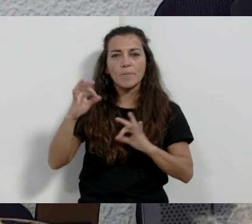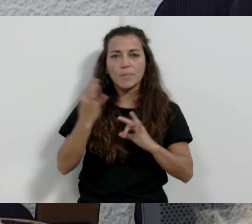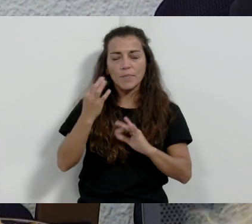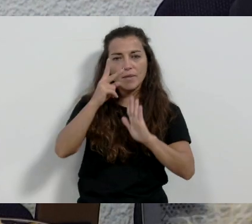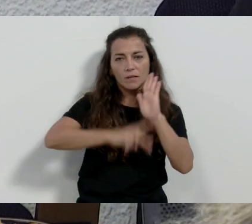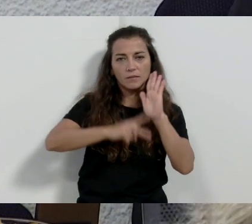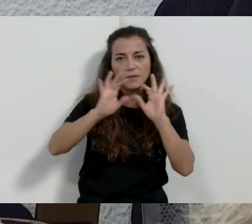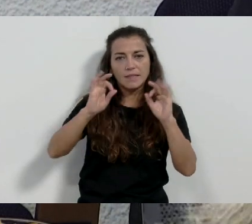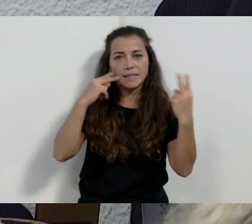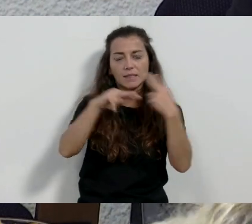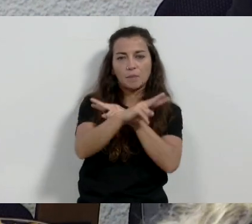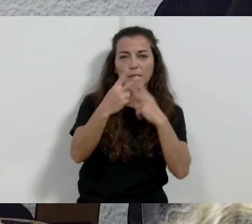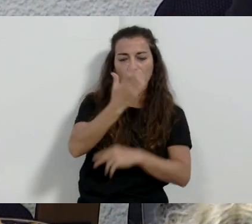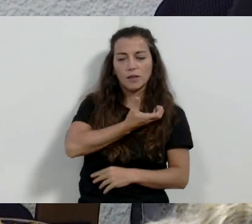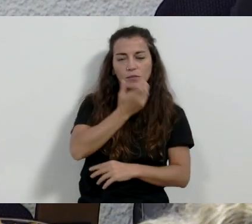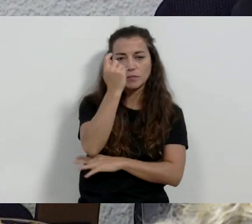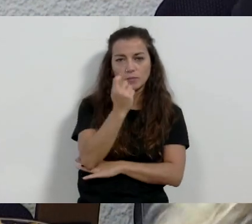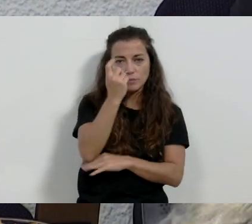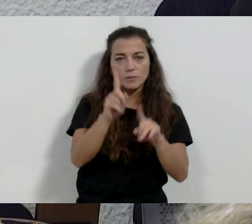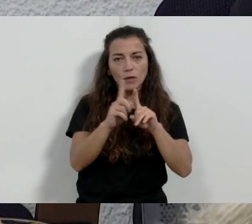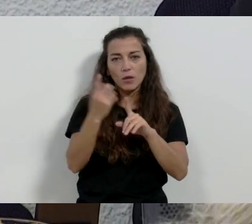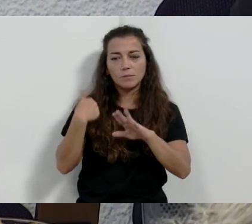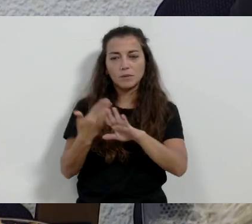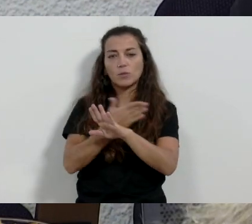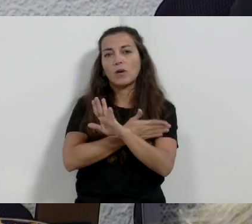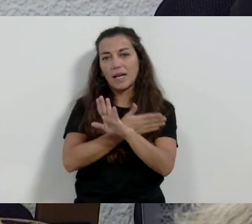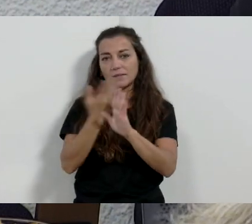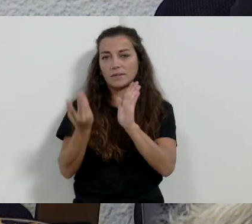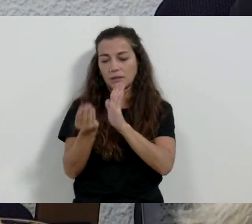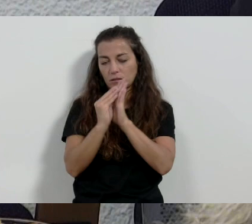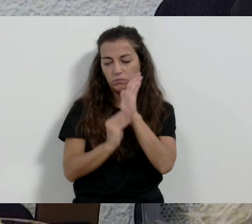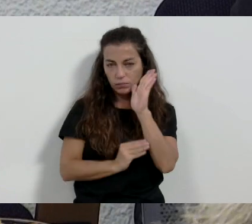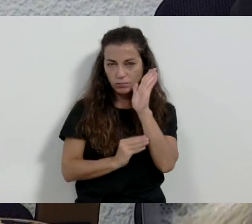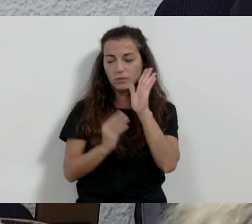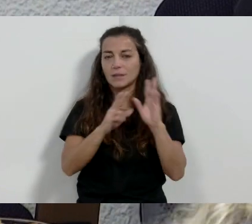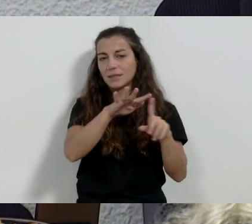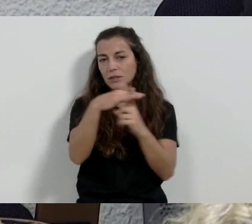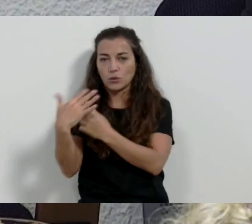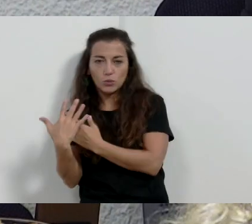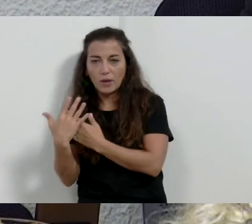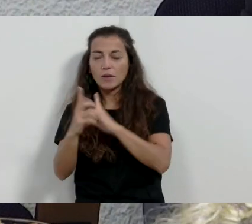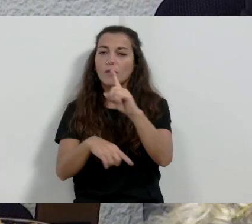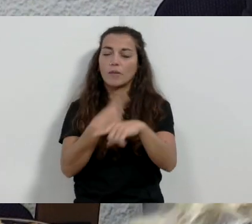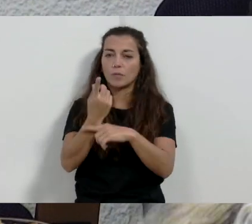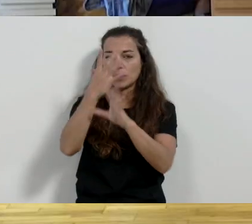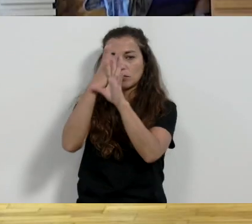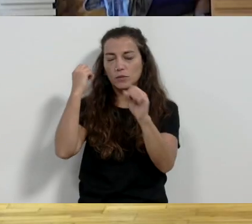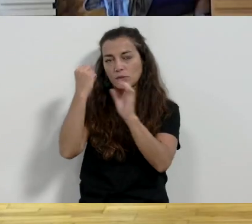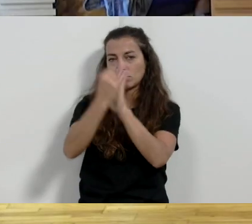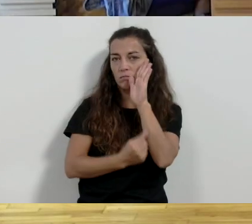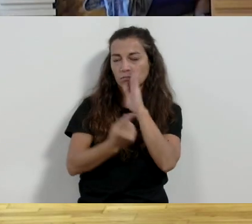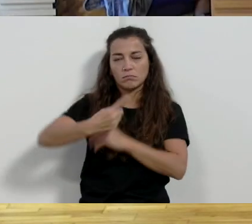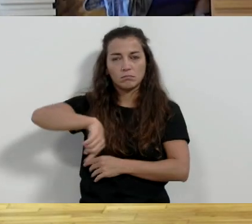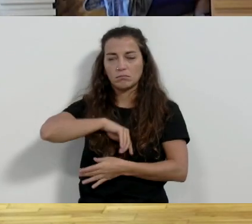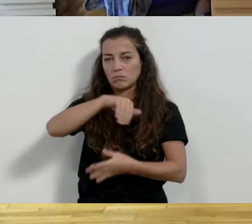Real para incorporar ahí los diferentes supuestos. Y como le digo, pues vamos a apoyar su propuesta. Nada más. Gracias,